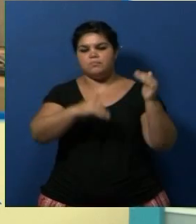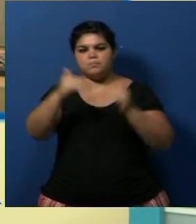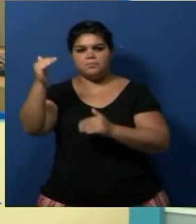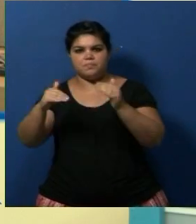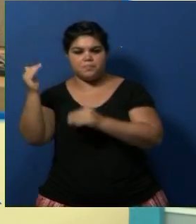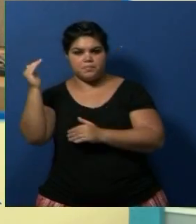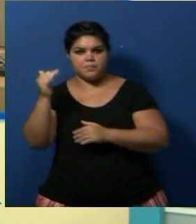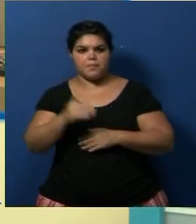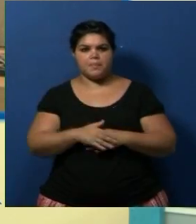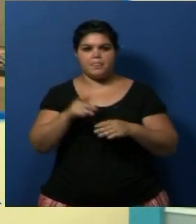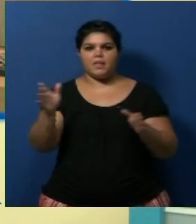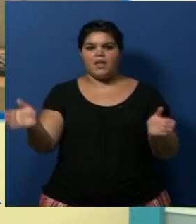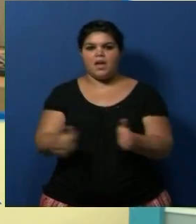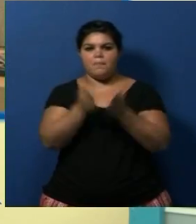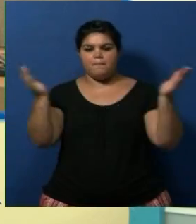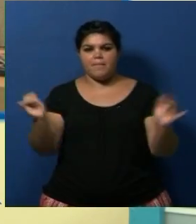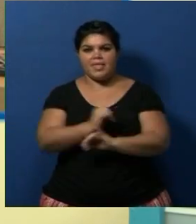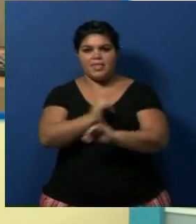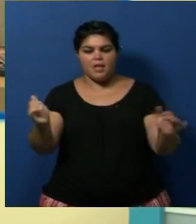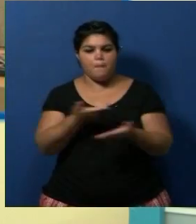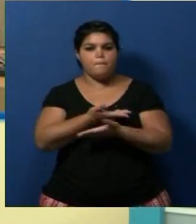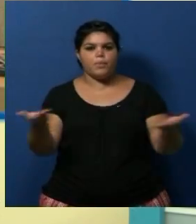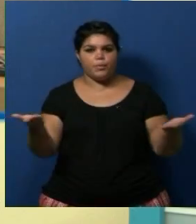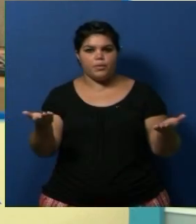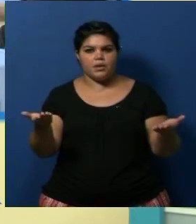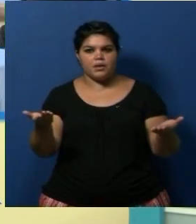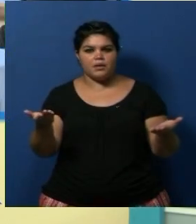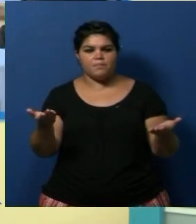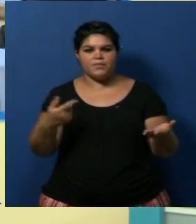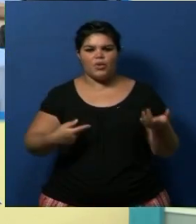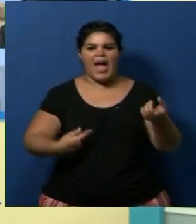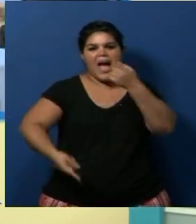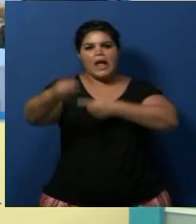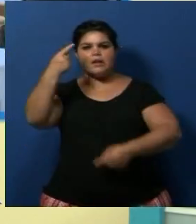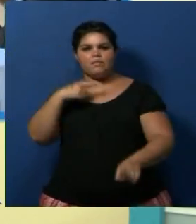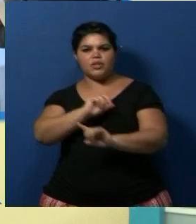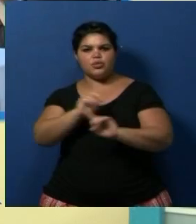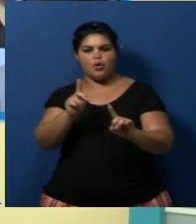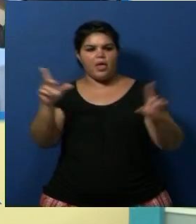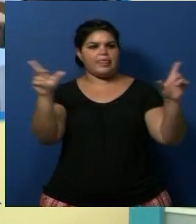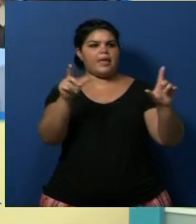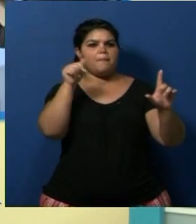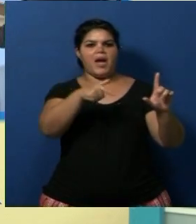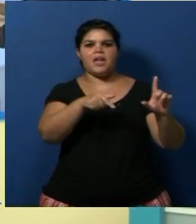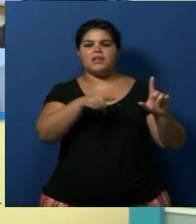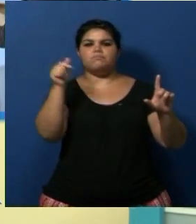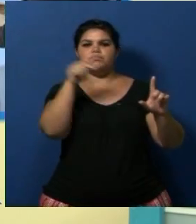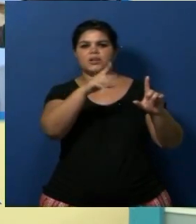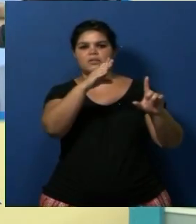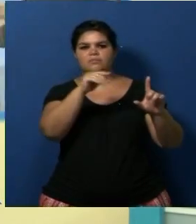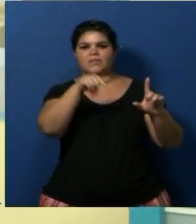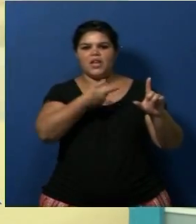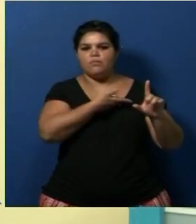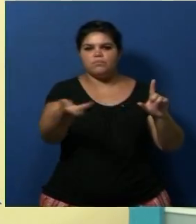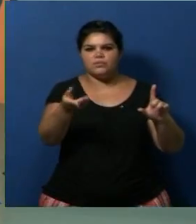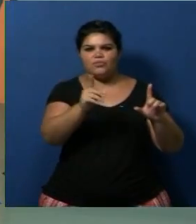y una agenda pública. Creo que no es al revés, no es los medios que están poniendo estos temas, no es el Estado, me parece que los medios de las cosas que están pasando.